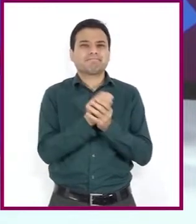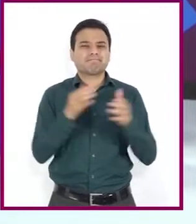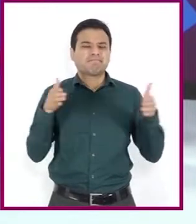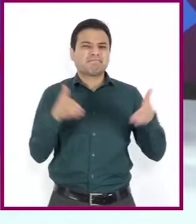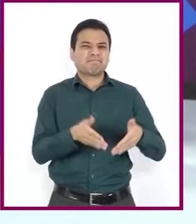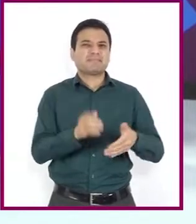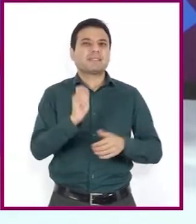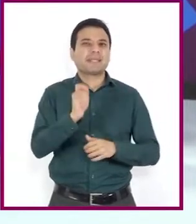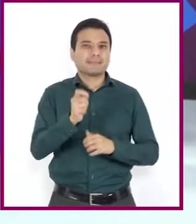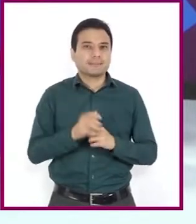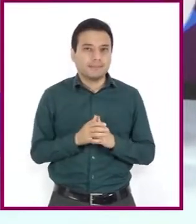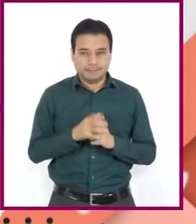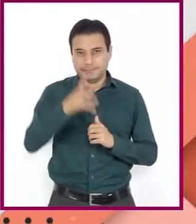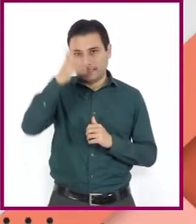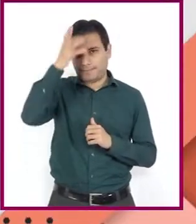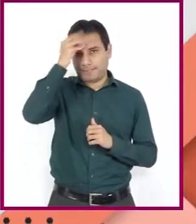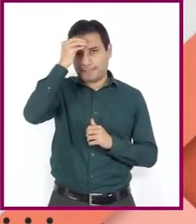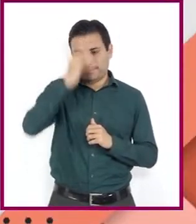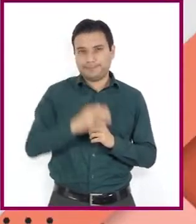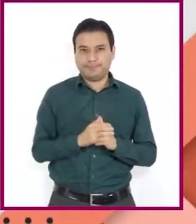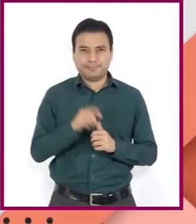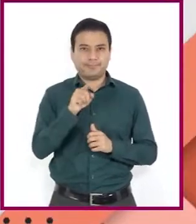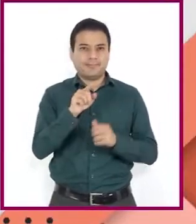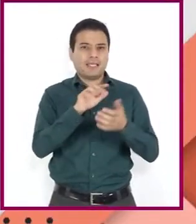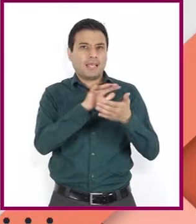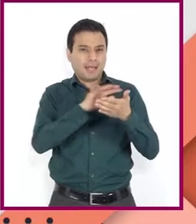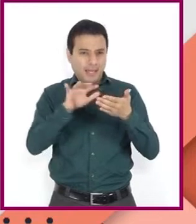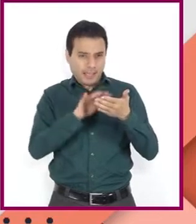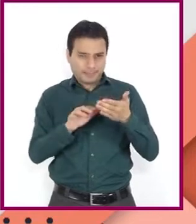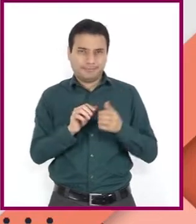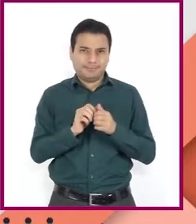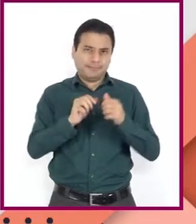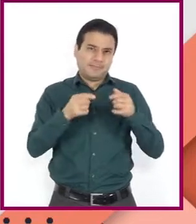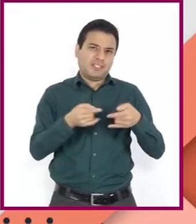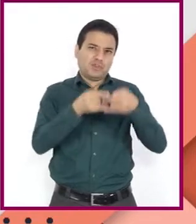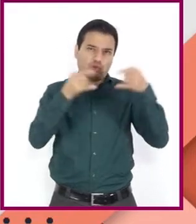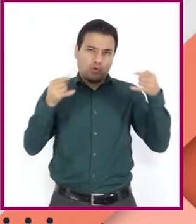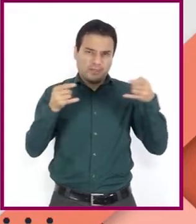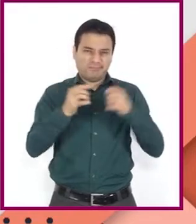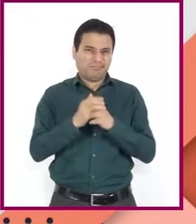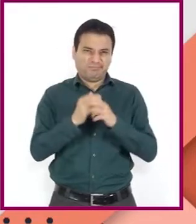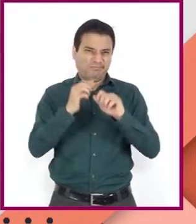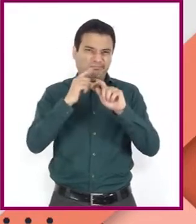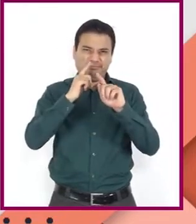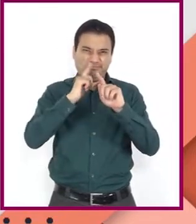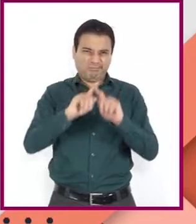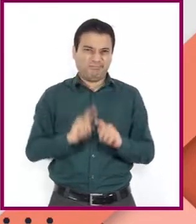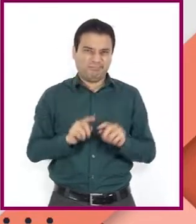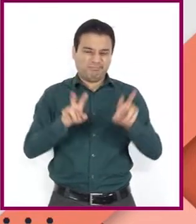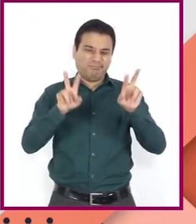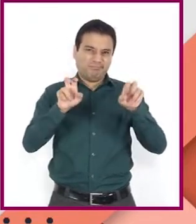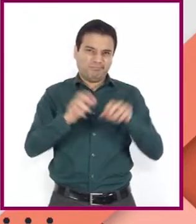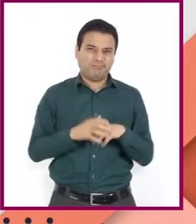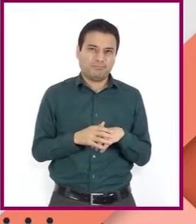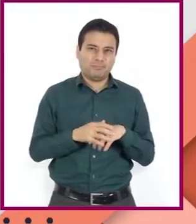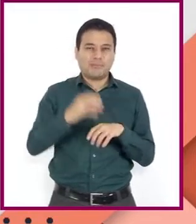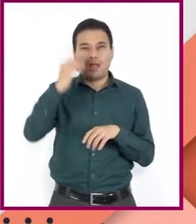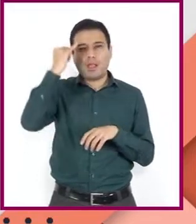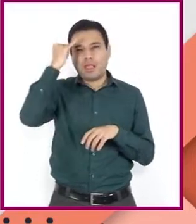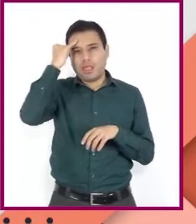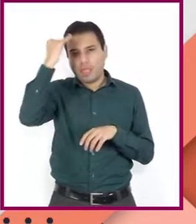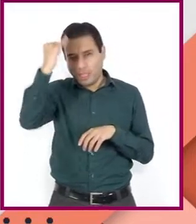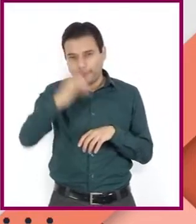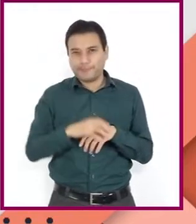el aprendizaje esperado. Lee narraciones de diversos subgéneros narrativos: ciencia ficción,